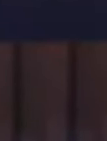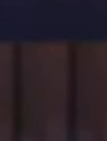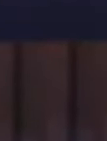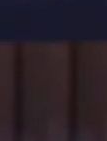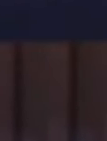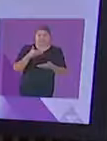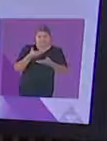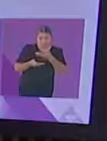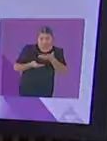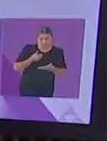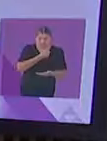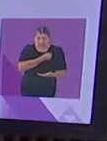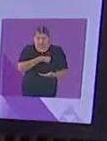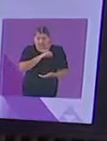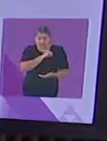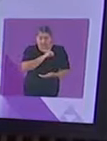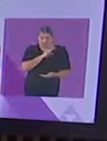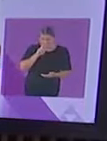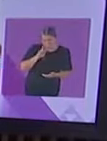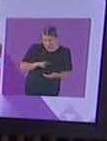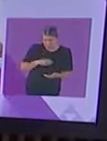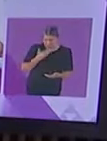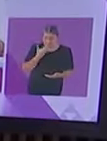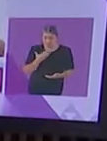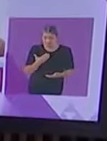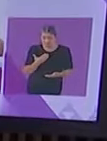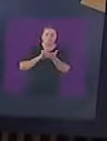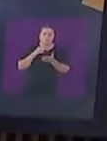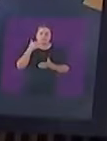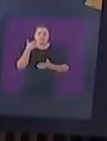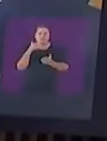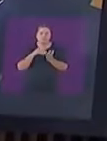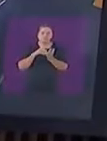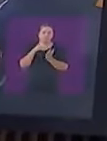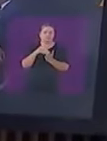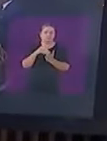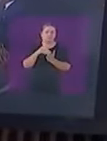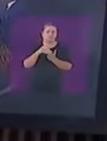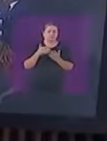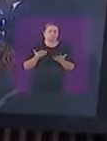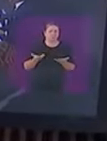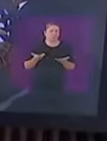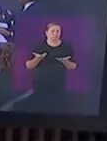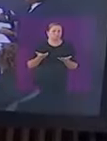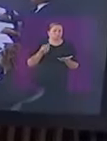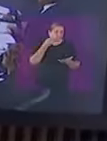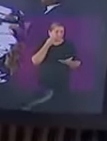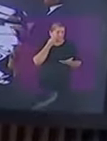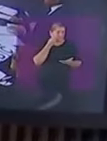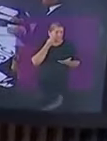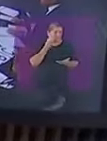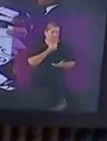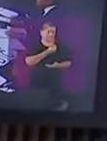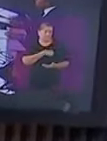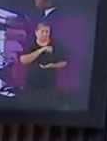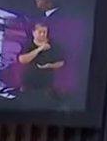polarización que existe en este país Fernando Cómo podemos aspirar a mejorar un un formato de debate que chance se preste más y dé